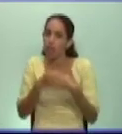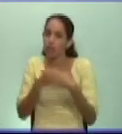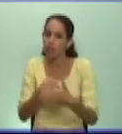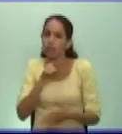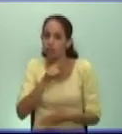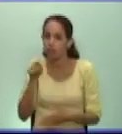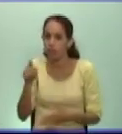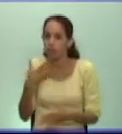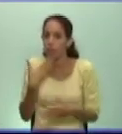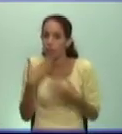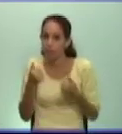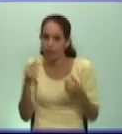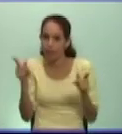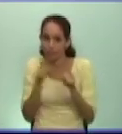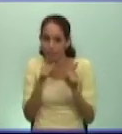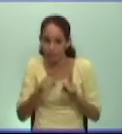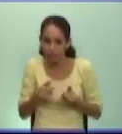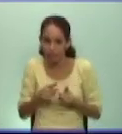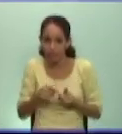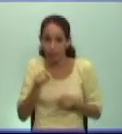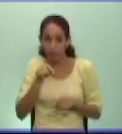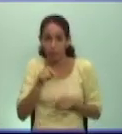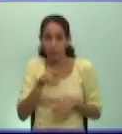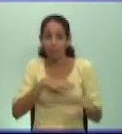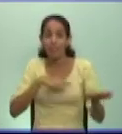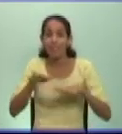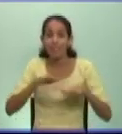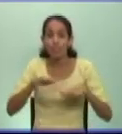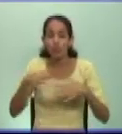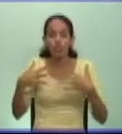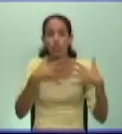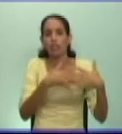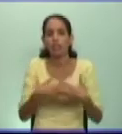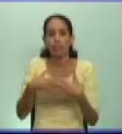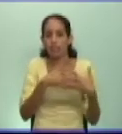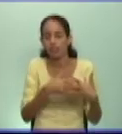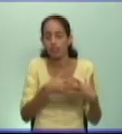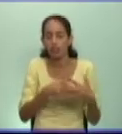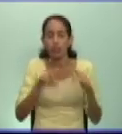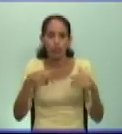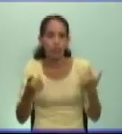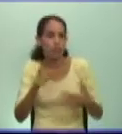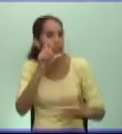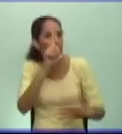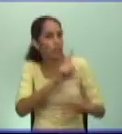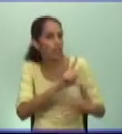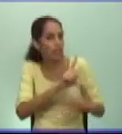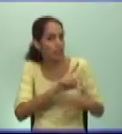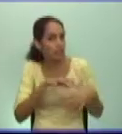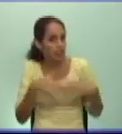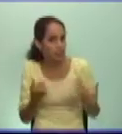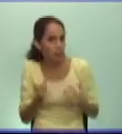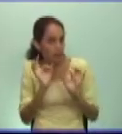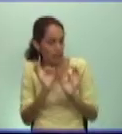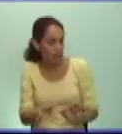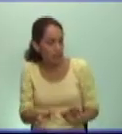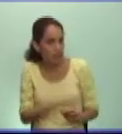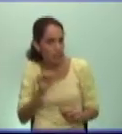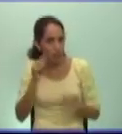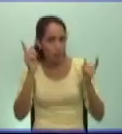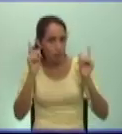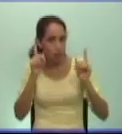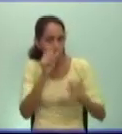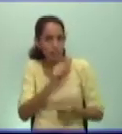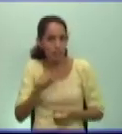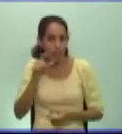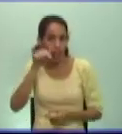de Estados Unidos en cada uno de los momentos. Esta es la situación de América con todos los modelos económicos y la realidad política y social. Ahora estoy hablando